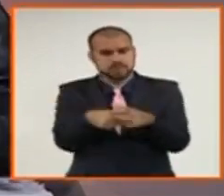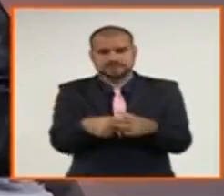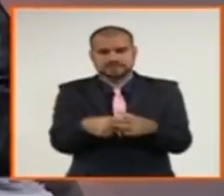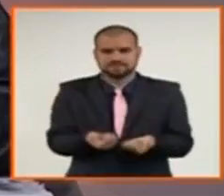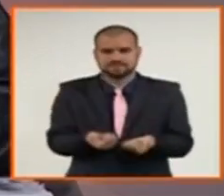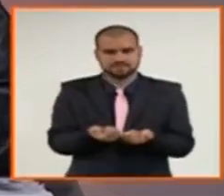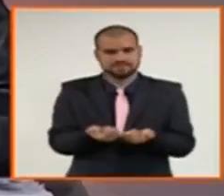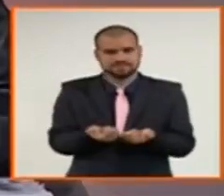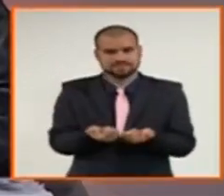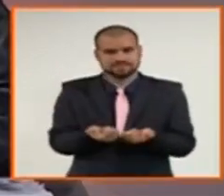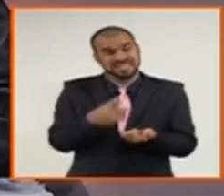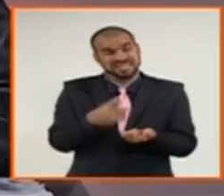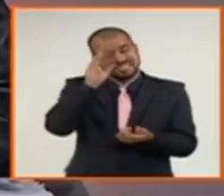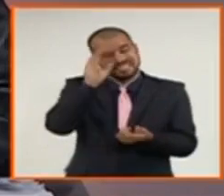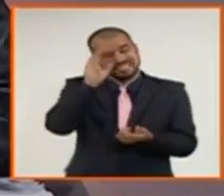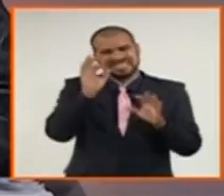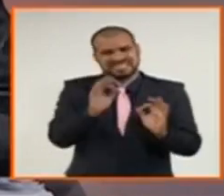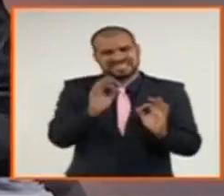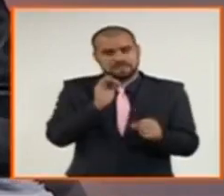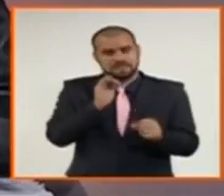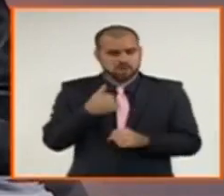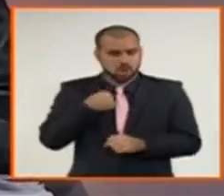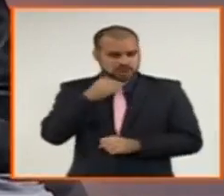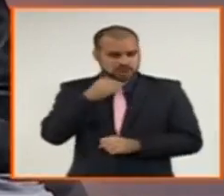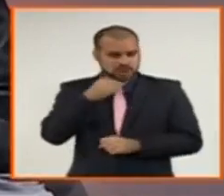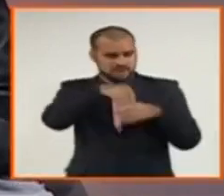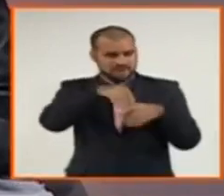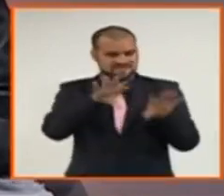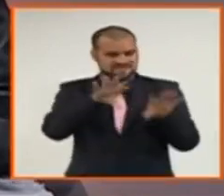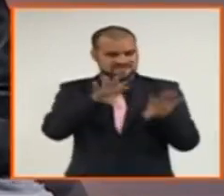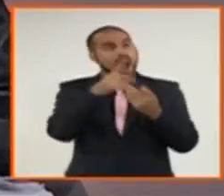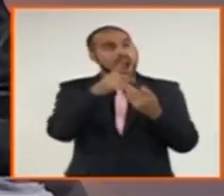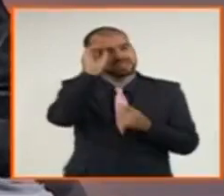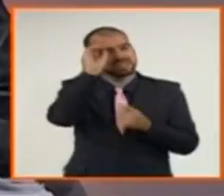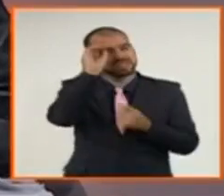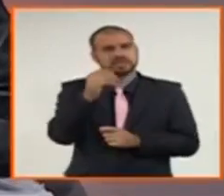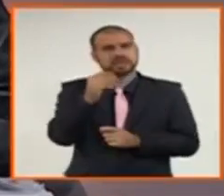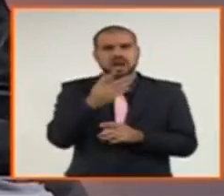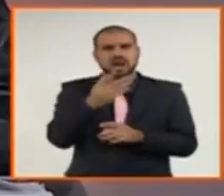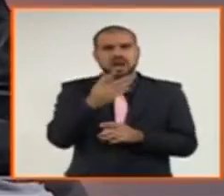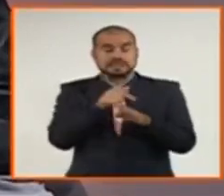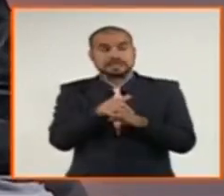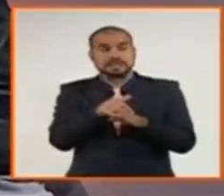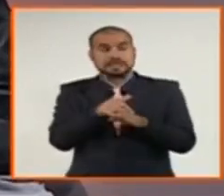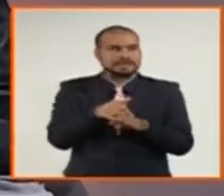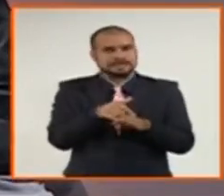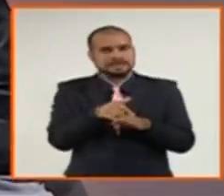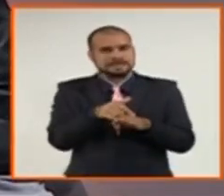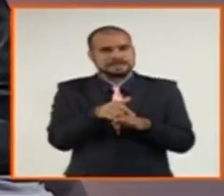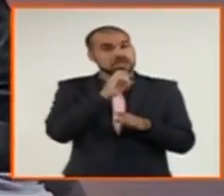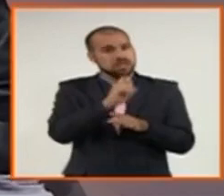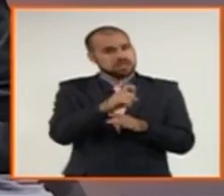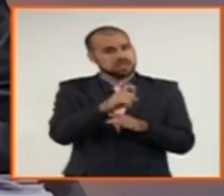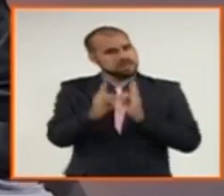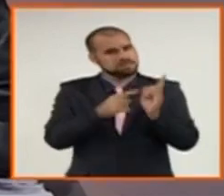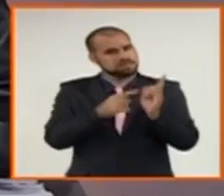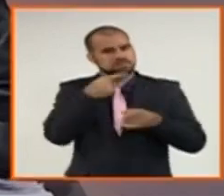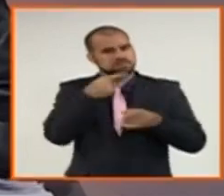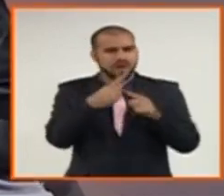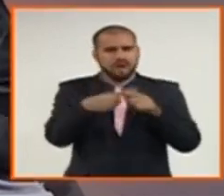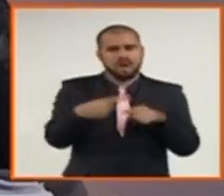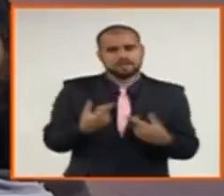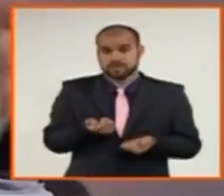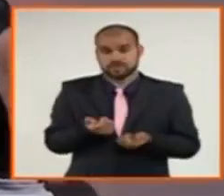hogar. Cuando uno lo lleva a su hogar, realmente es cuando logra interpretar lo que traduce. Para la pediatría, la campaña de